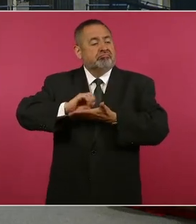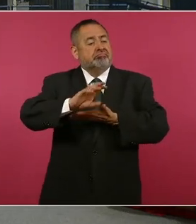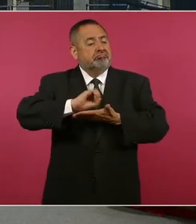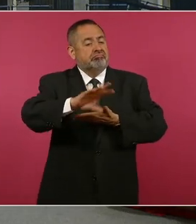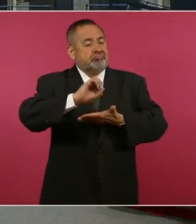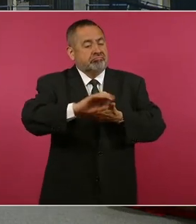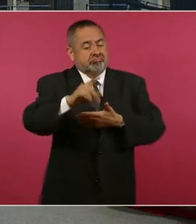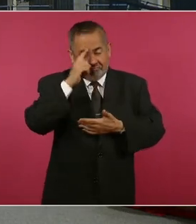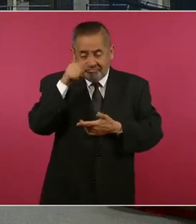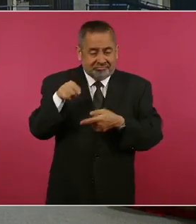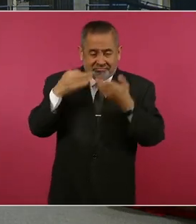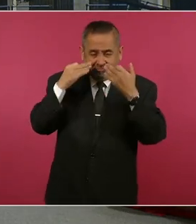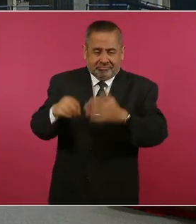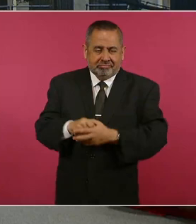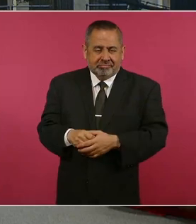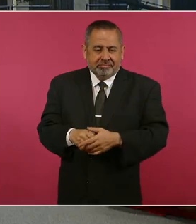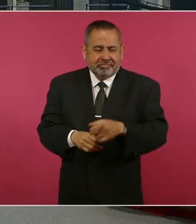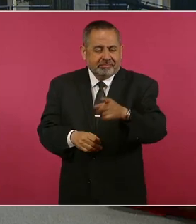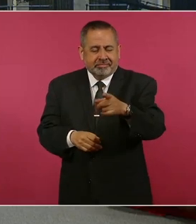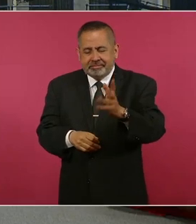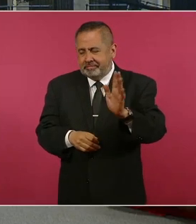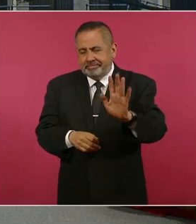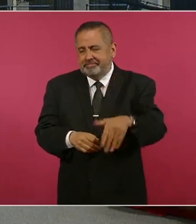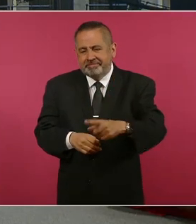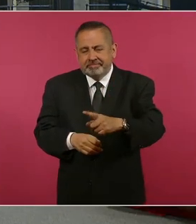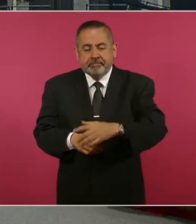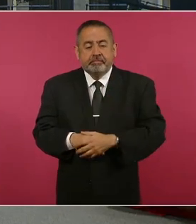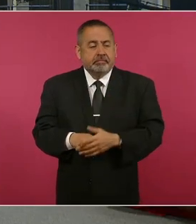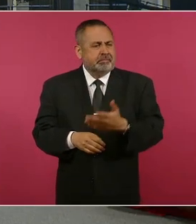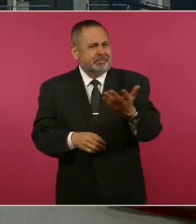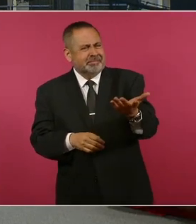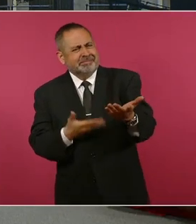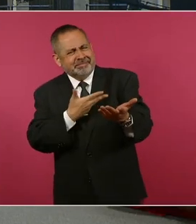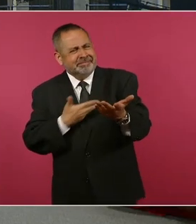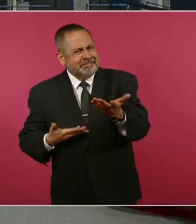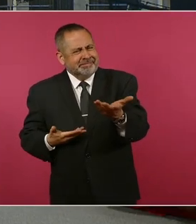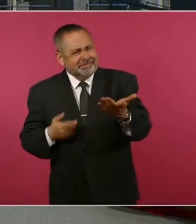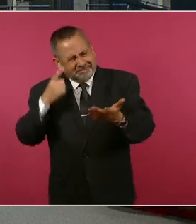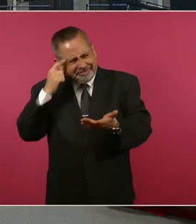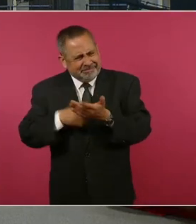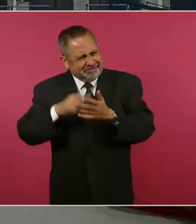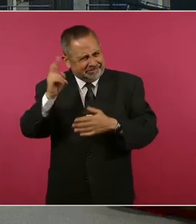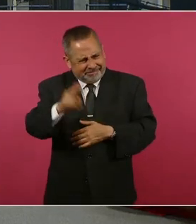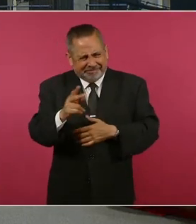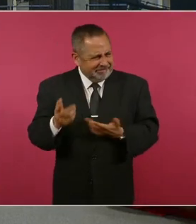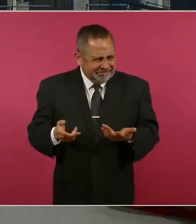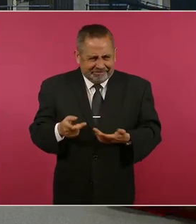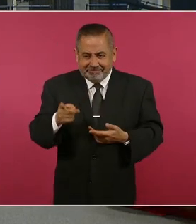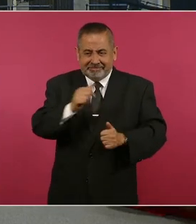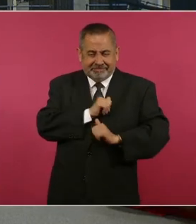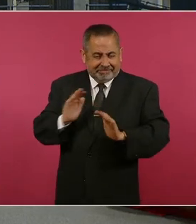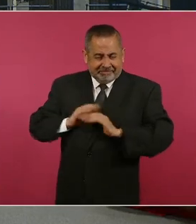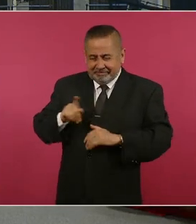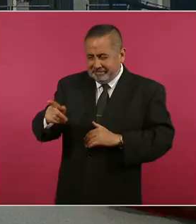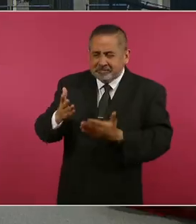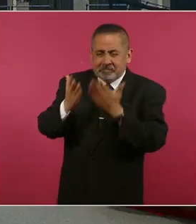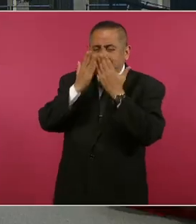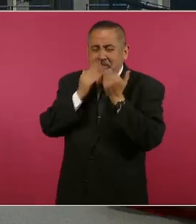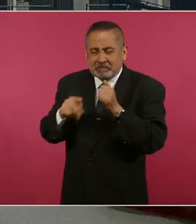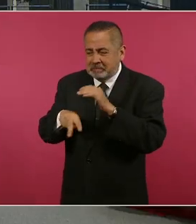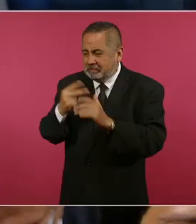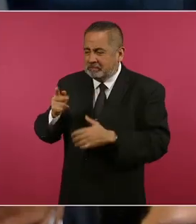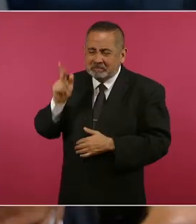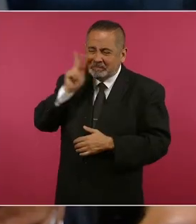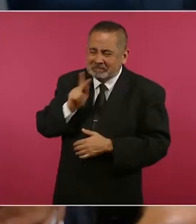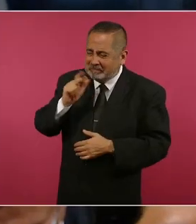para precisamente dar todo estas órdenes. Y entonces, presidente, ¿es creíble que de verdad el ejército no tenga estas pruebas,